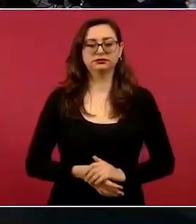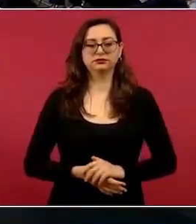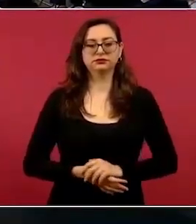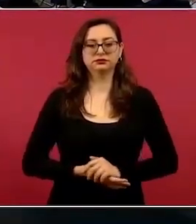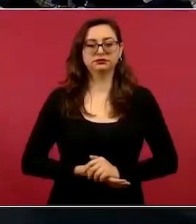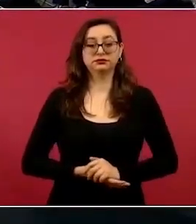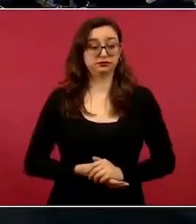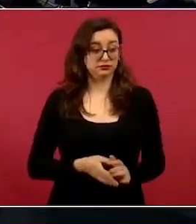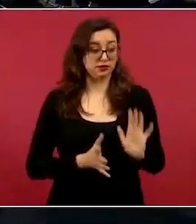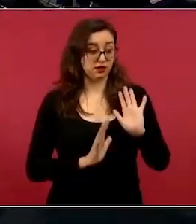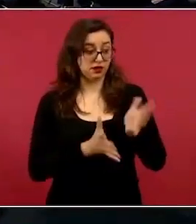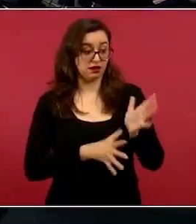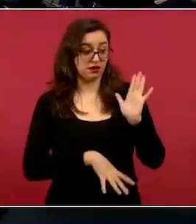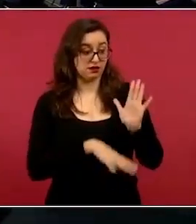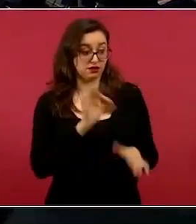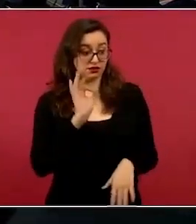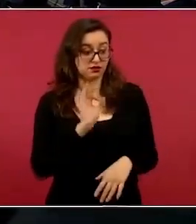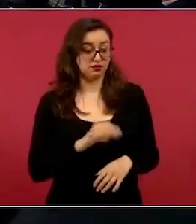¿Lo tienen?